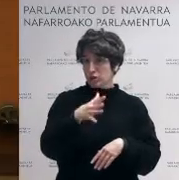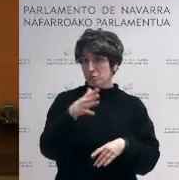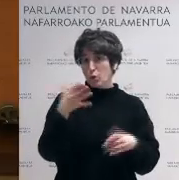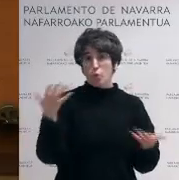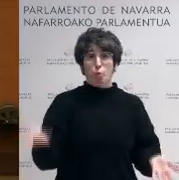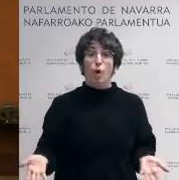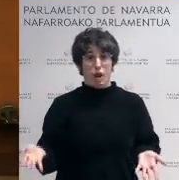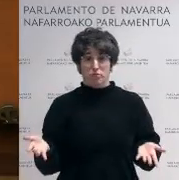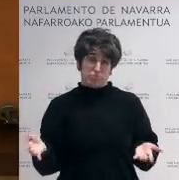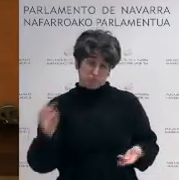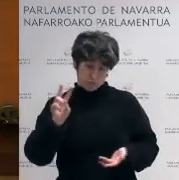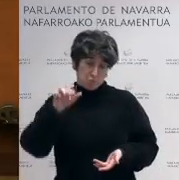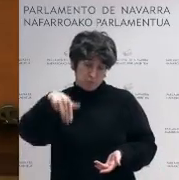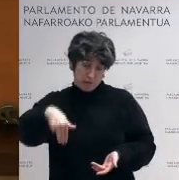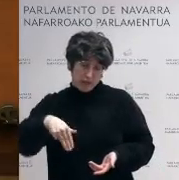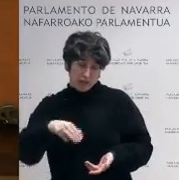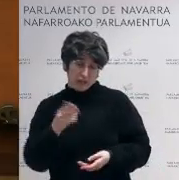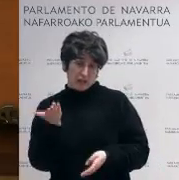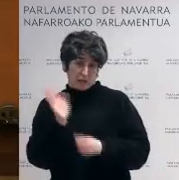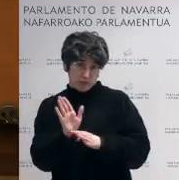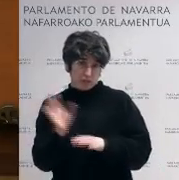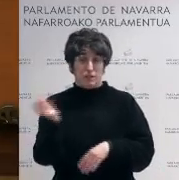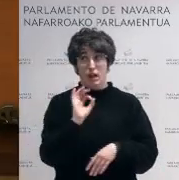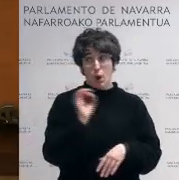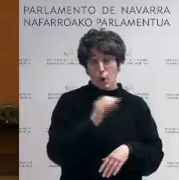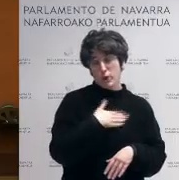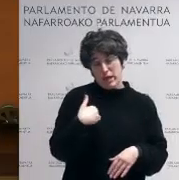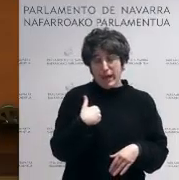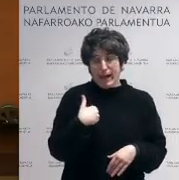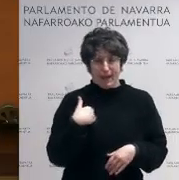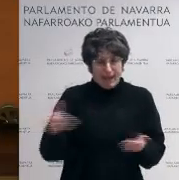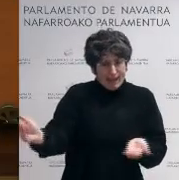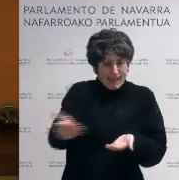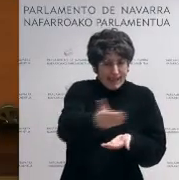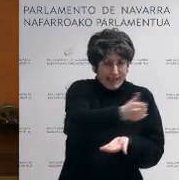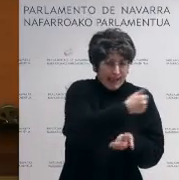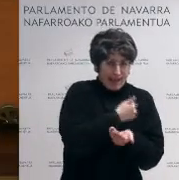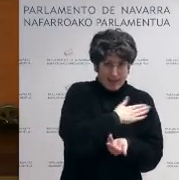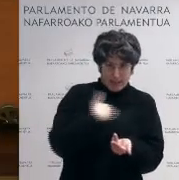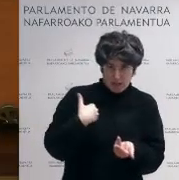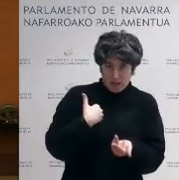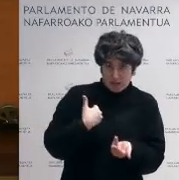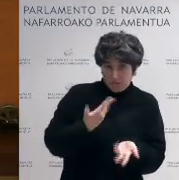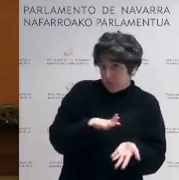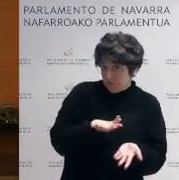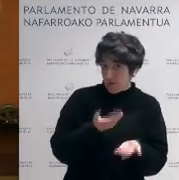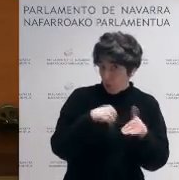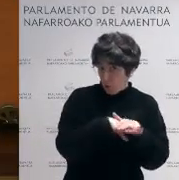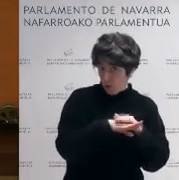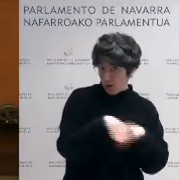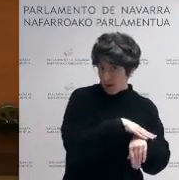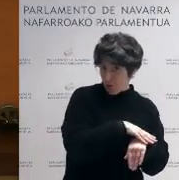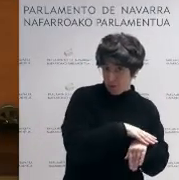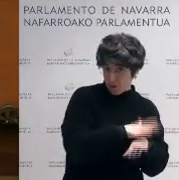UPN o que no quieren renunciar a esos ingresos y prefieren que los tenga el Gobierno en lugar de que los tenga la